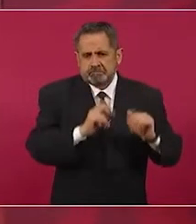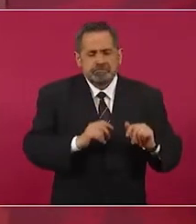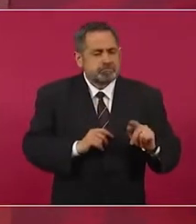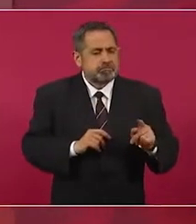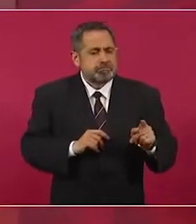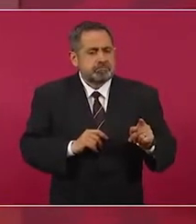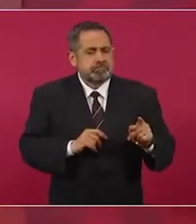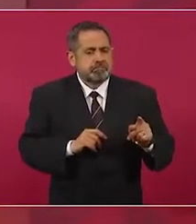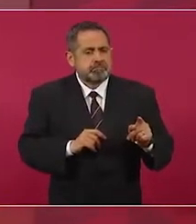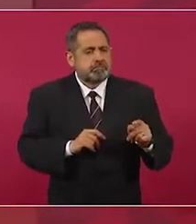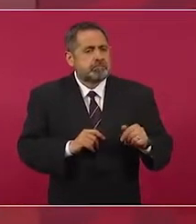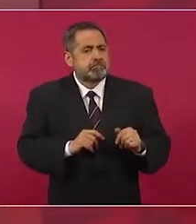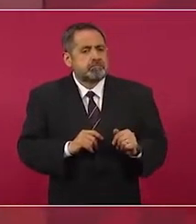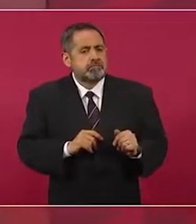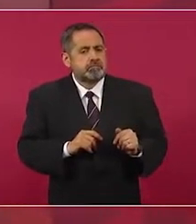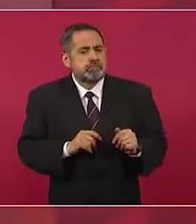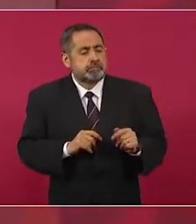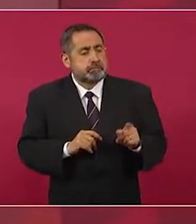su empresa